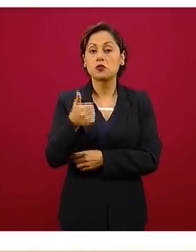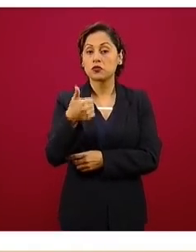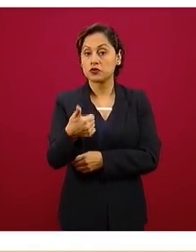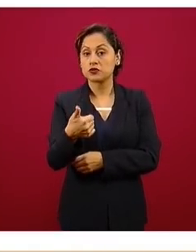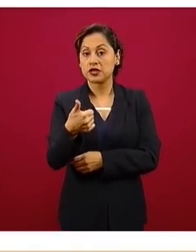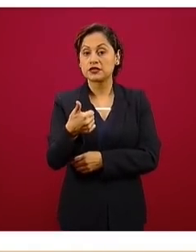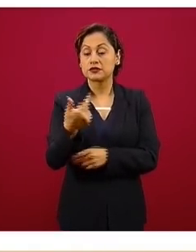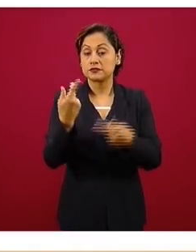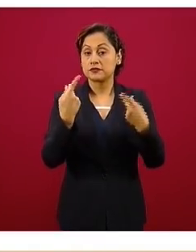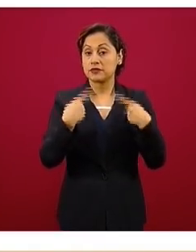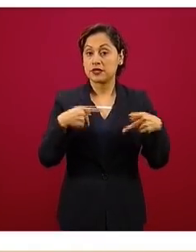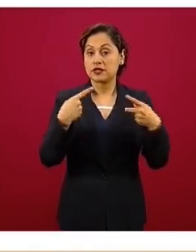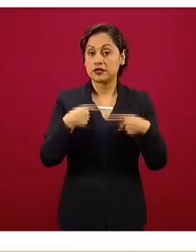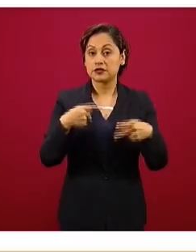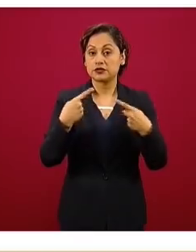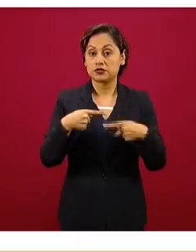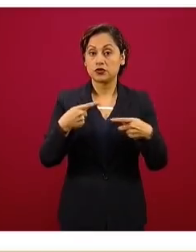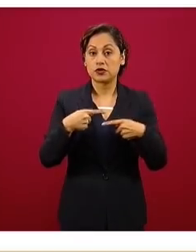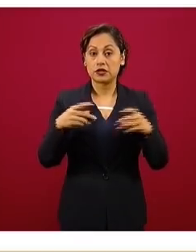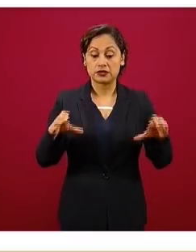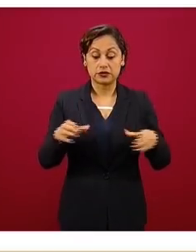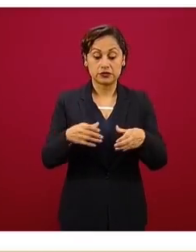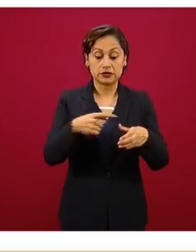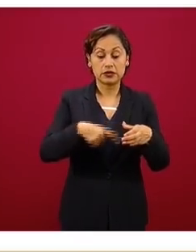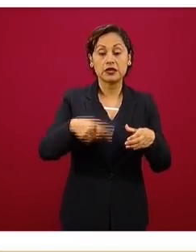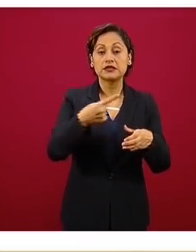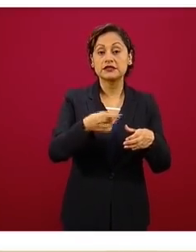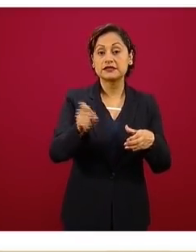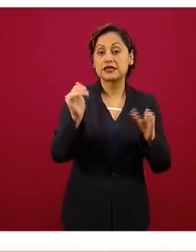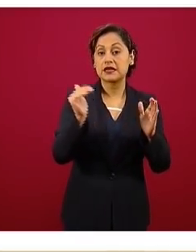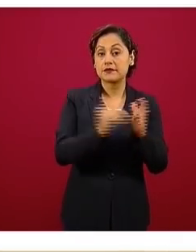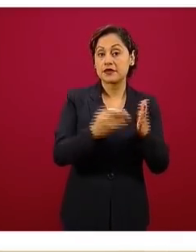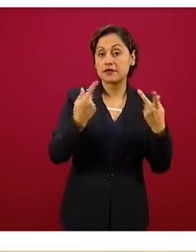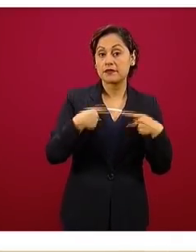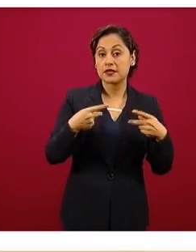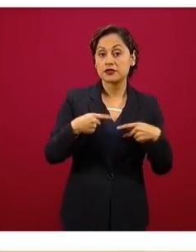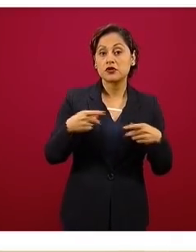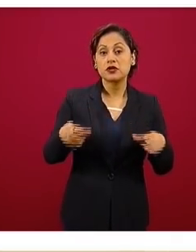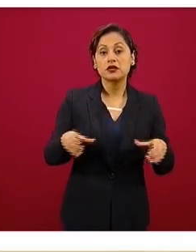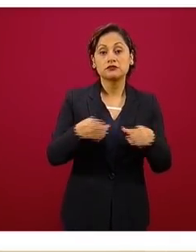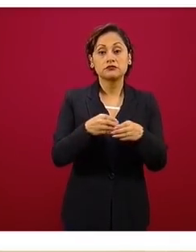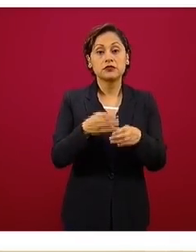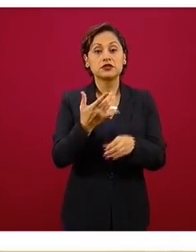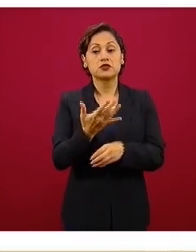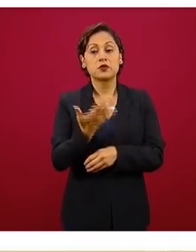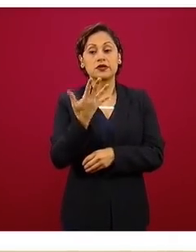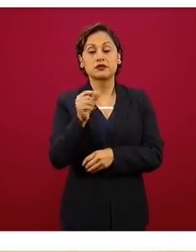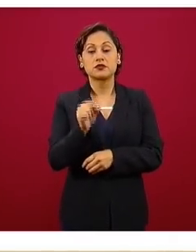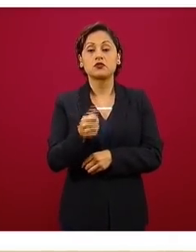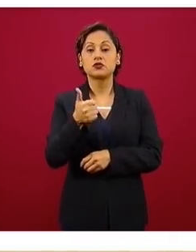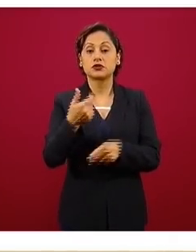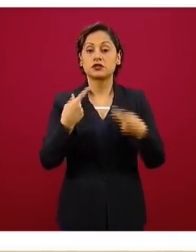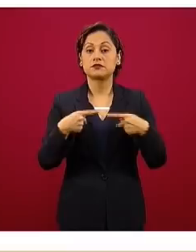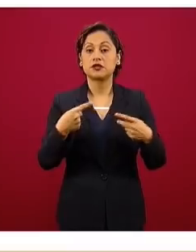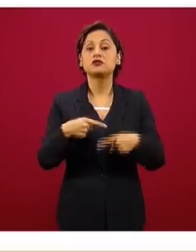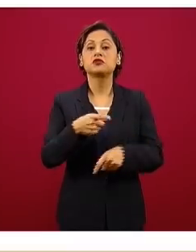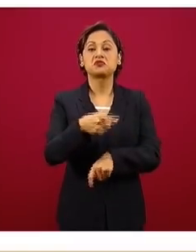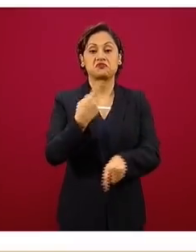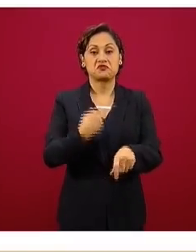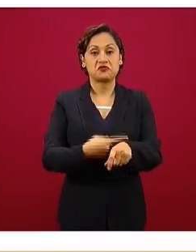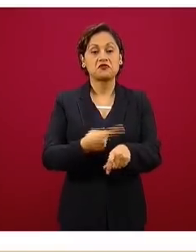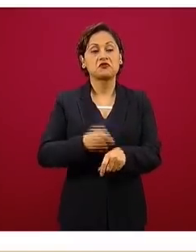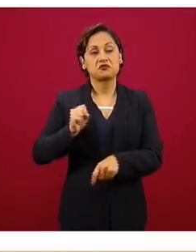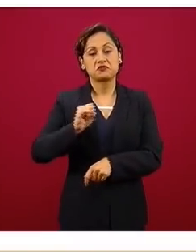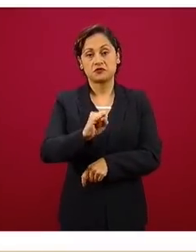55.6 personas por cada 100.000 han tenido COVID registrado en todas estas semanas y